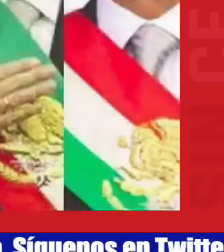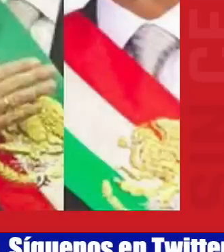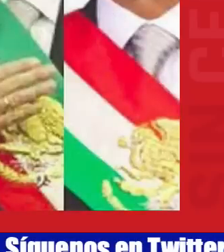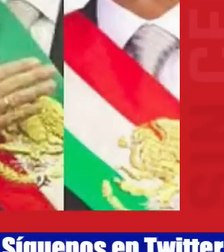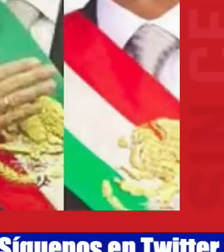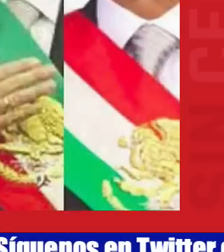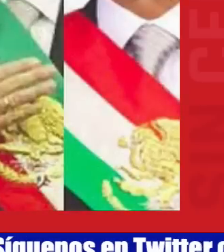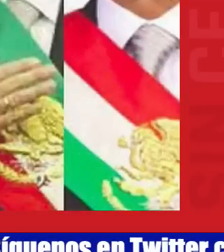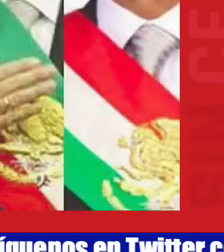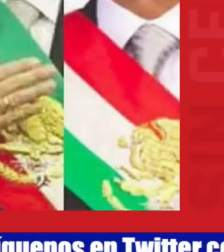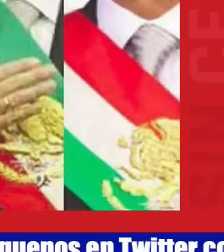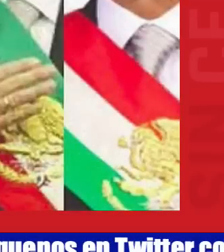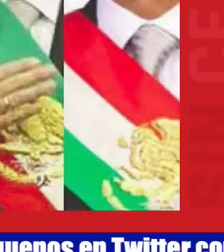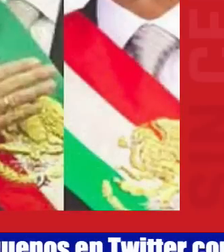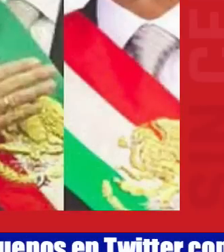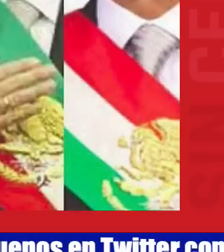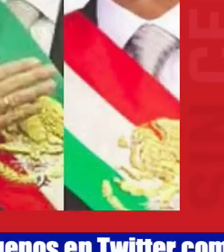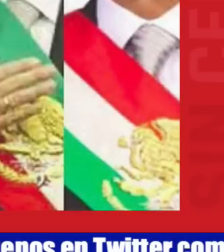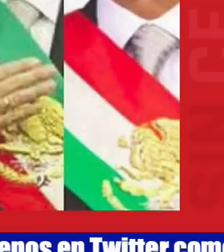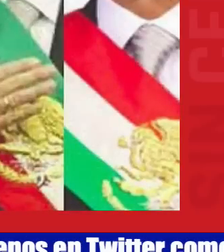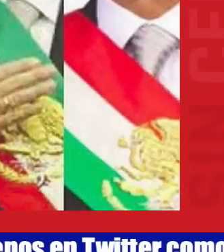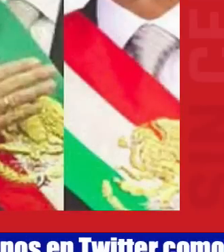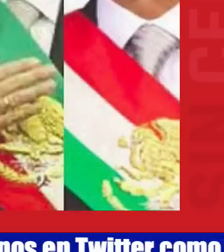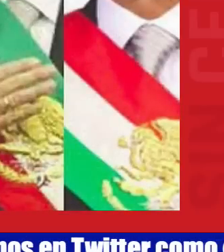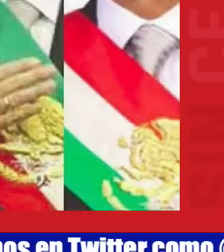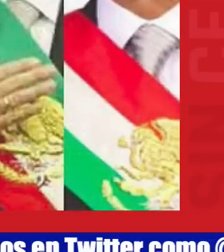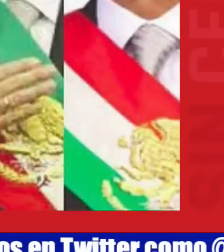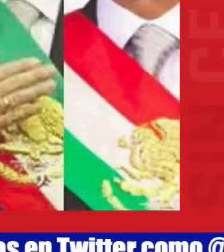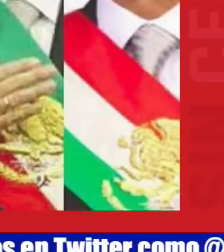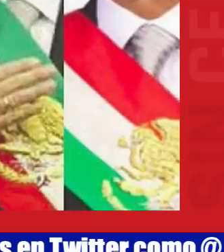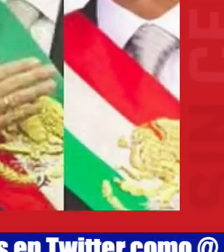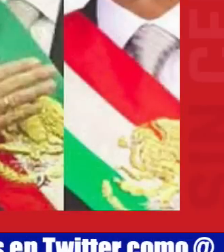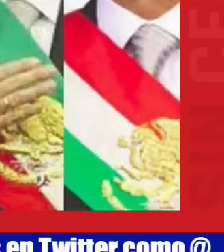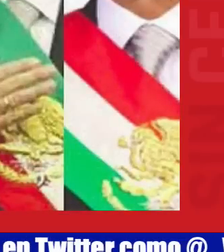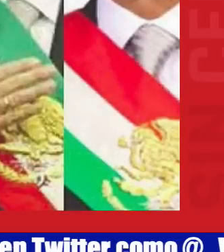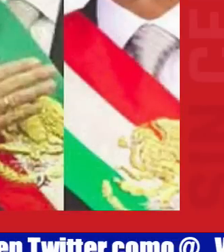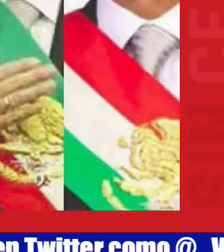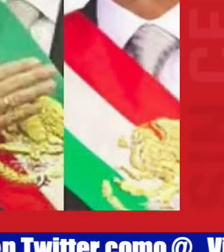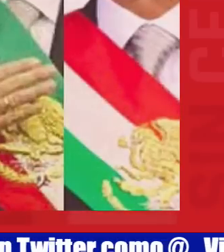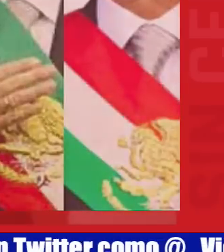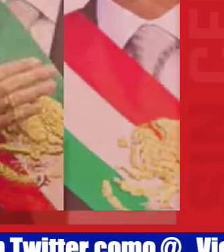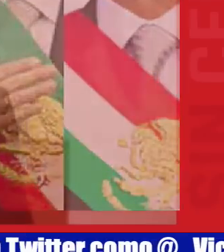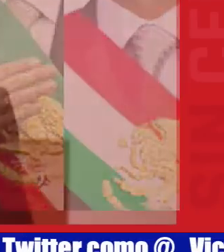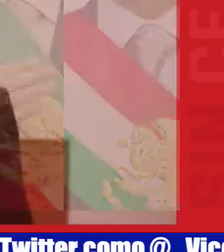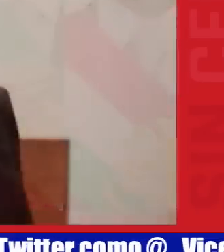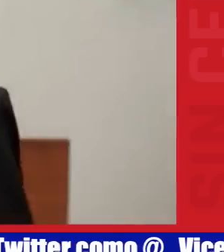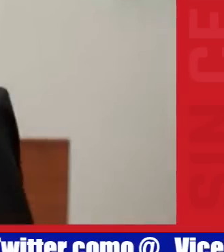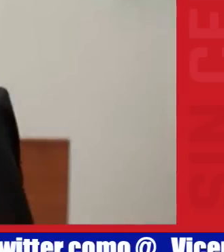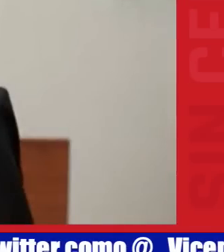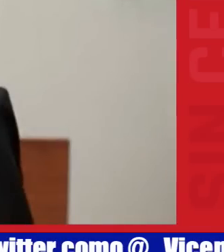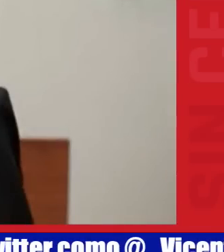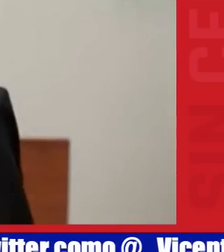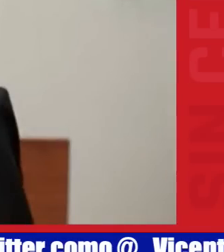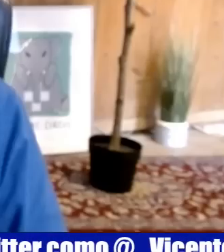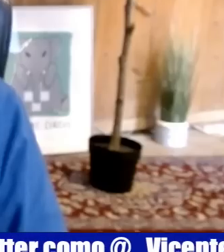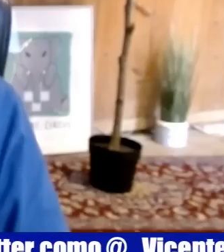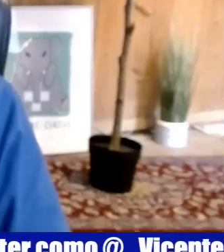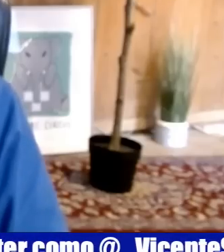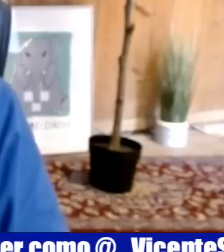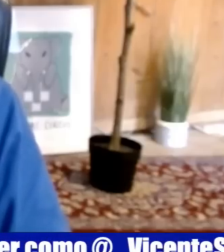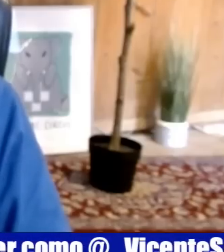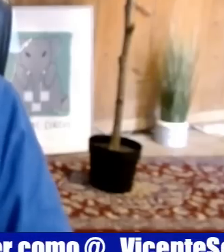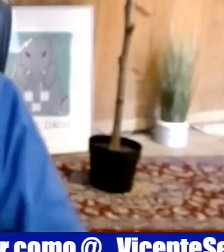contra de Peña Nieto, Calderón o etcétera, ¿no? Que todas estas se han enviado a la Fiscalía General, pero que él no está promoviendo las denuncias,